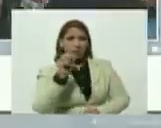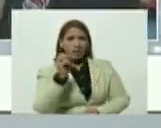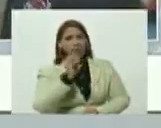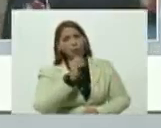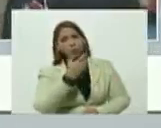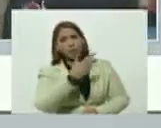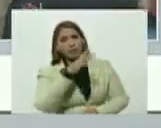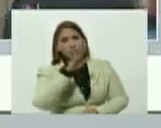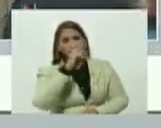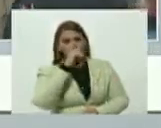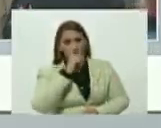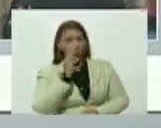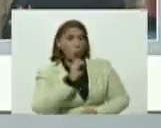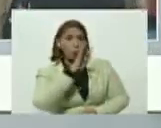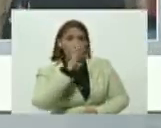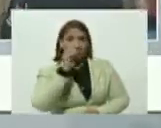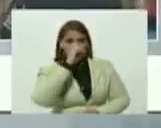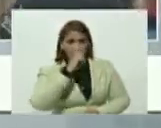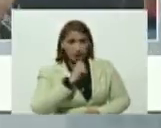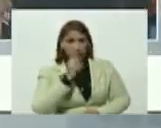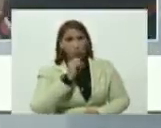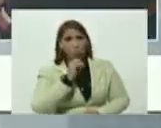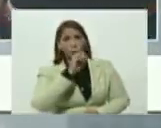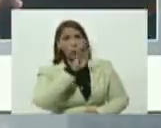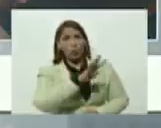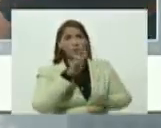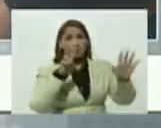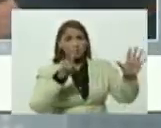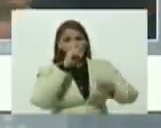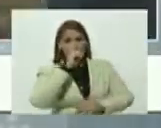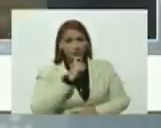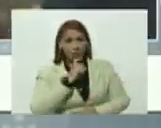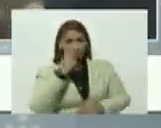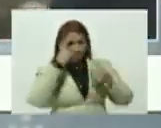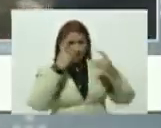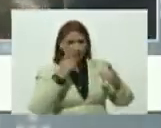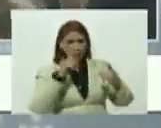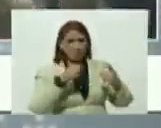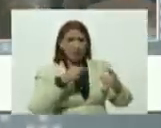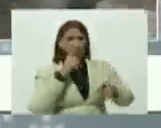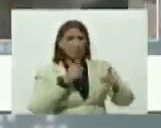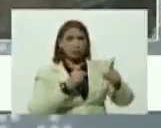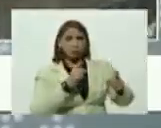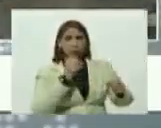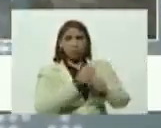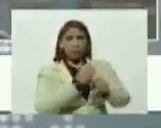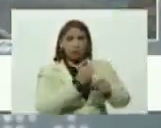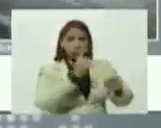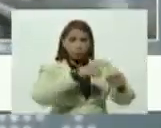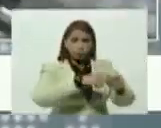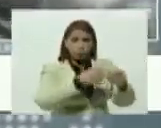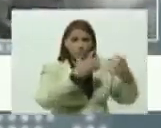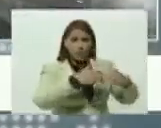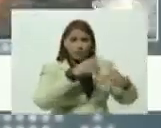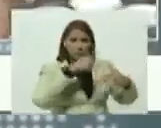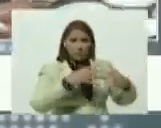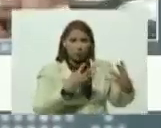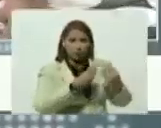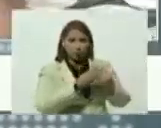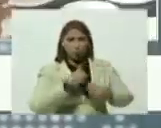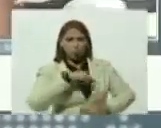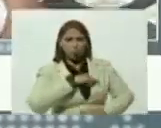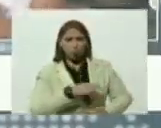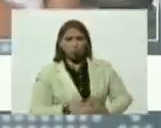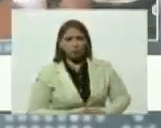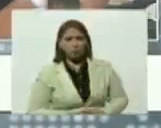30, 35, 40 años y hasta 47 años de experiencia y aún están activos. Son ellos, en junto con nosotros,